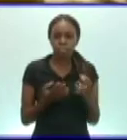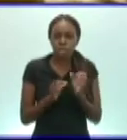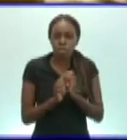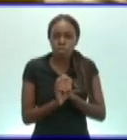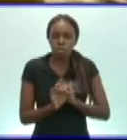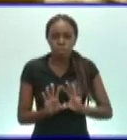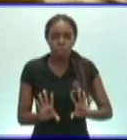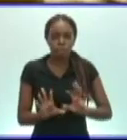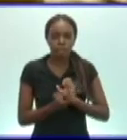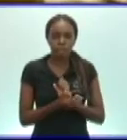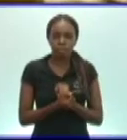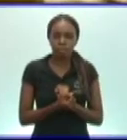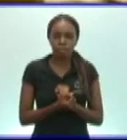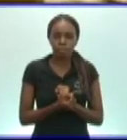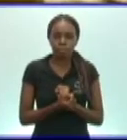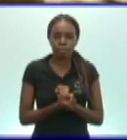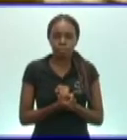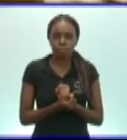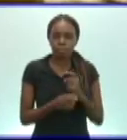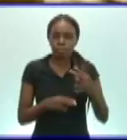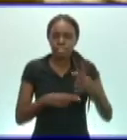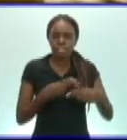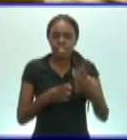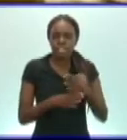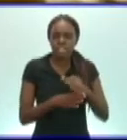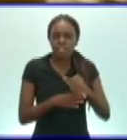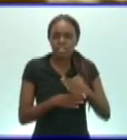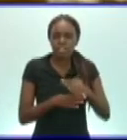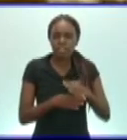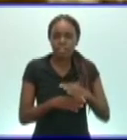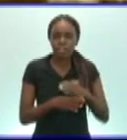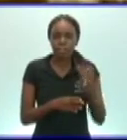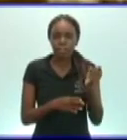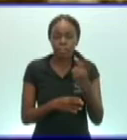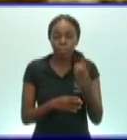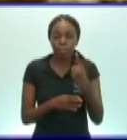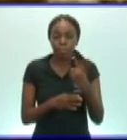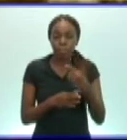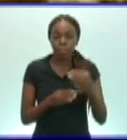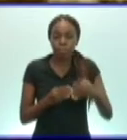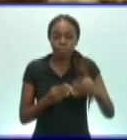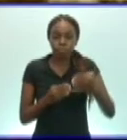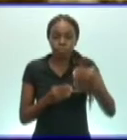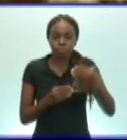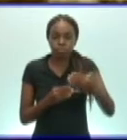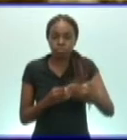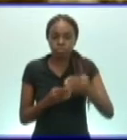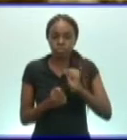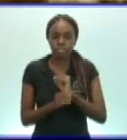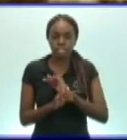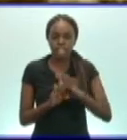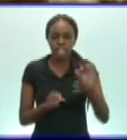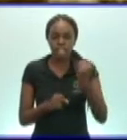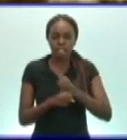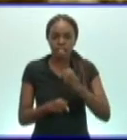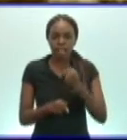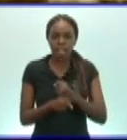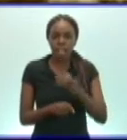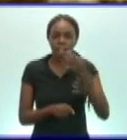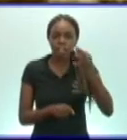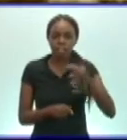y usual, constituye el paso inicial del destino que había ya labrado para sí el